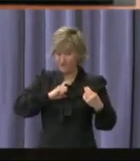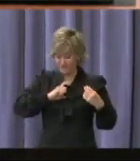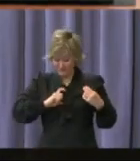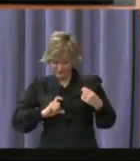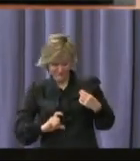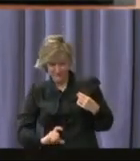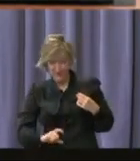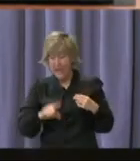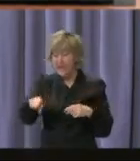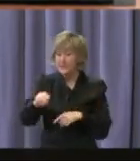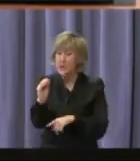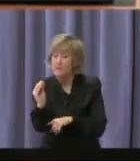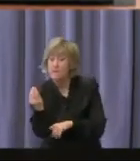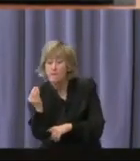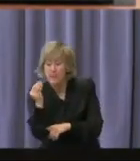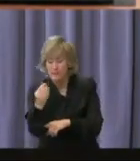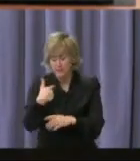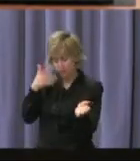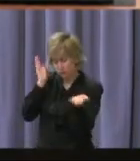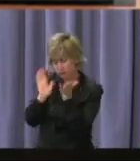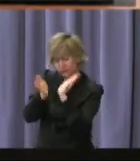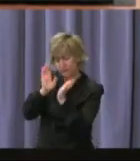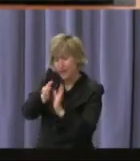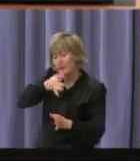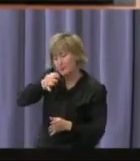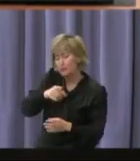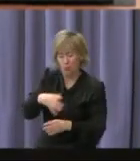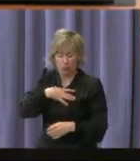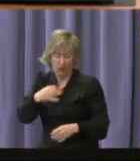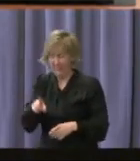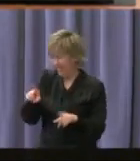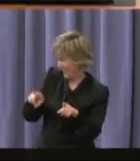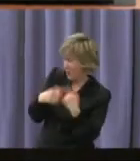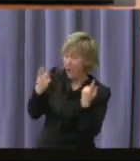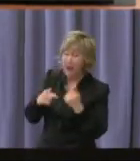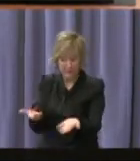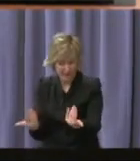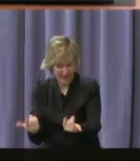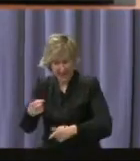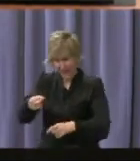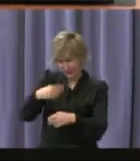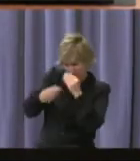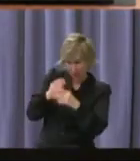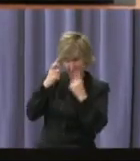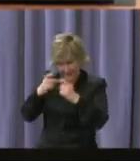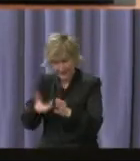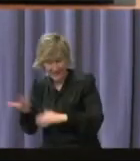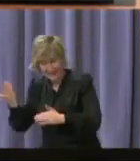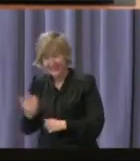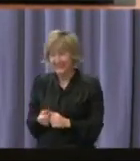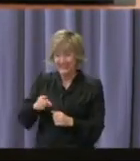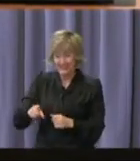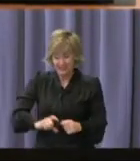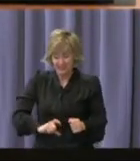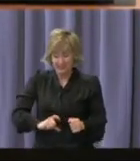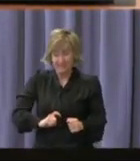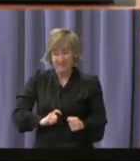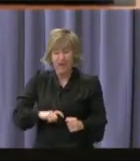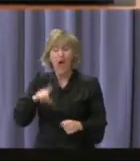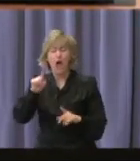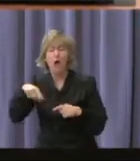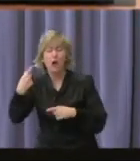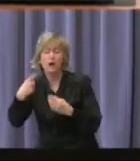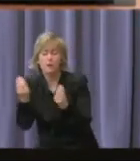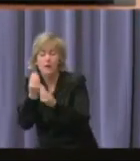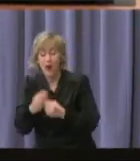bebé, con un discurso de refuerzo positivo de tú puedes, no importa, inténtalo otra vez, eso te sale, tú ves que bien, ya te salió mejor, la próxima